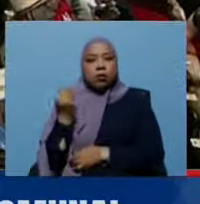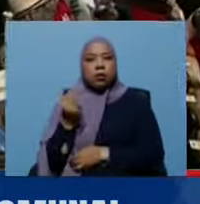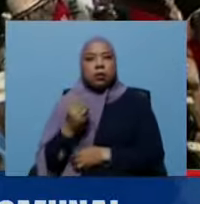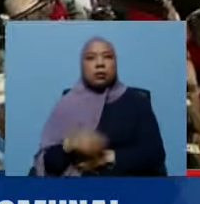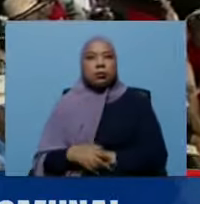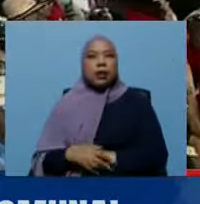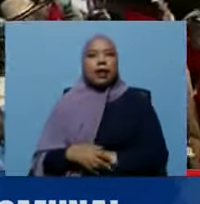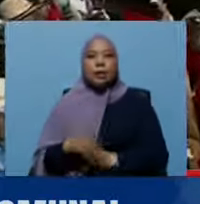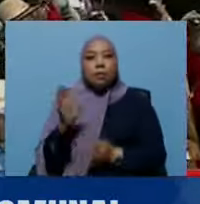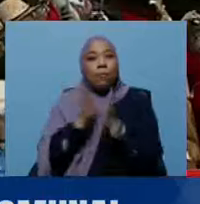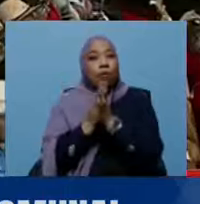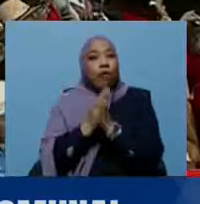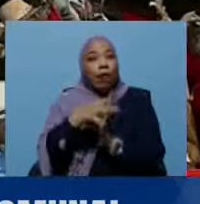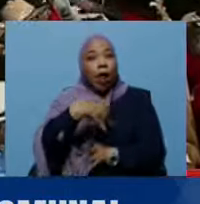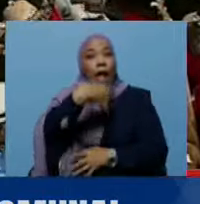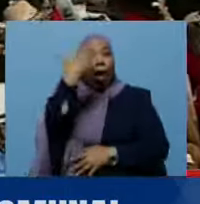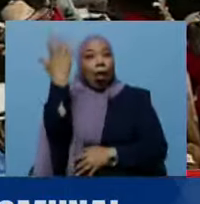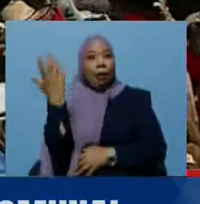griten.